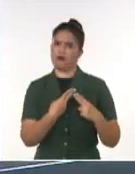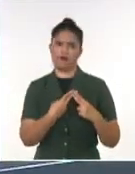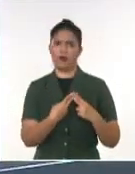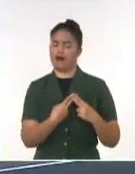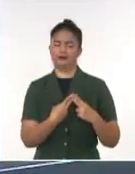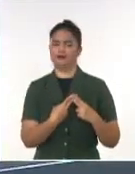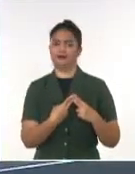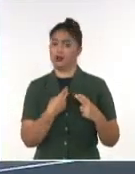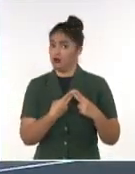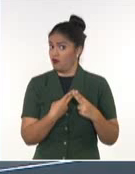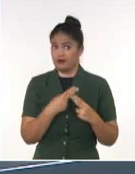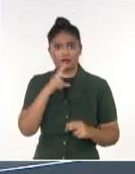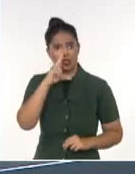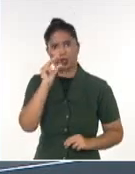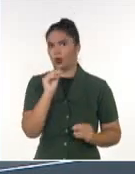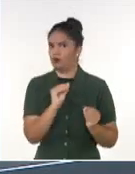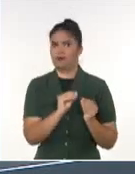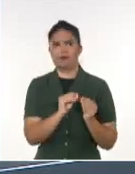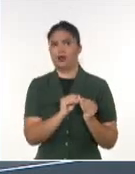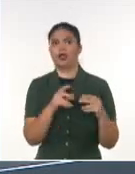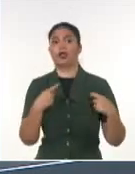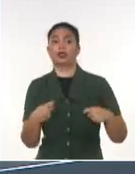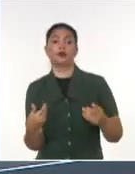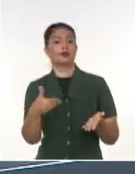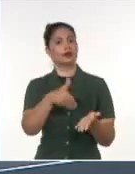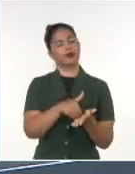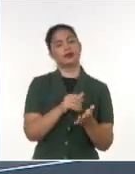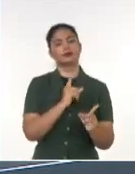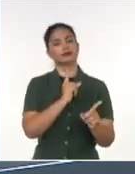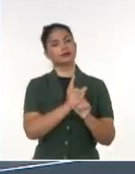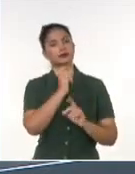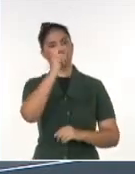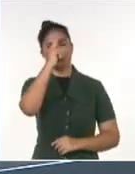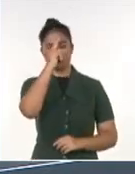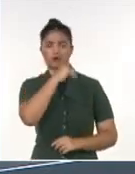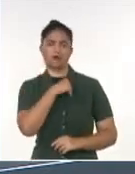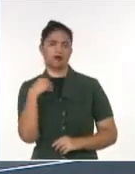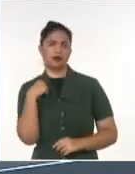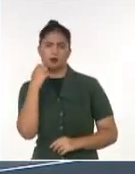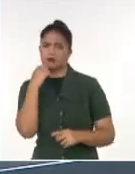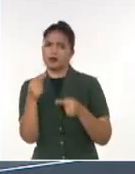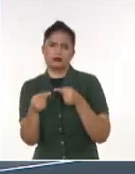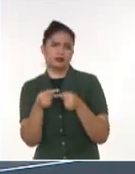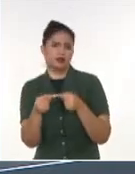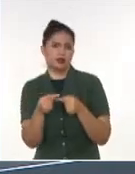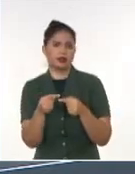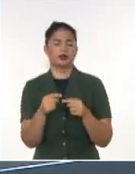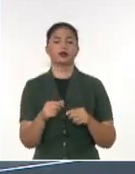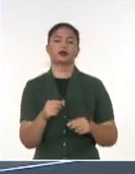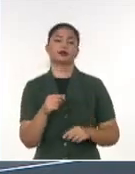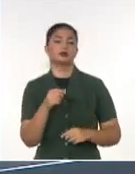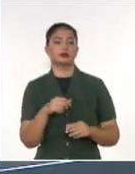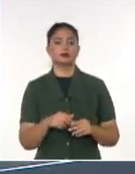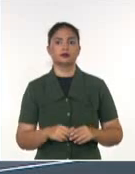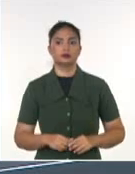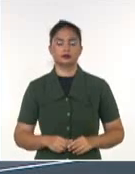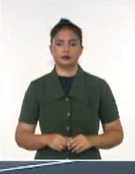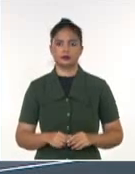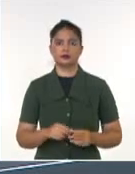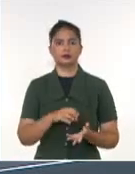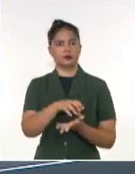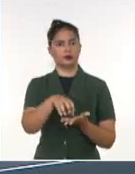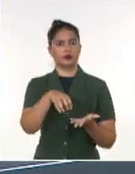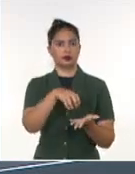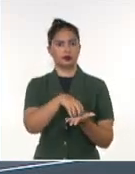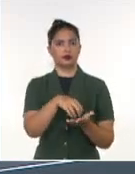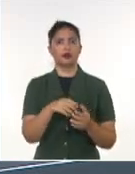síntoma, lo indicado es ir y consultar al médico, el que nos quede más cerca. Podemos ir al consultorio, al policlínico, al hospital. Nuestro sistema de salud